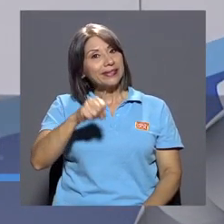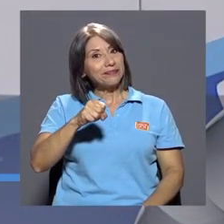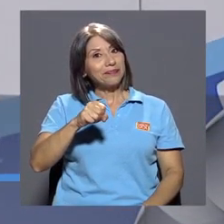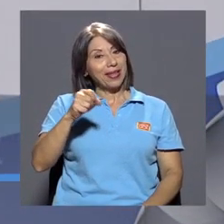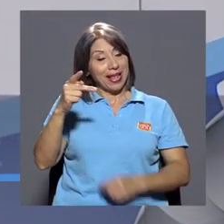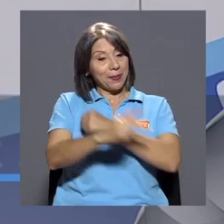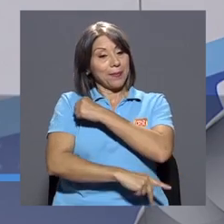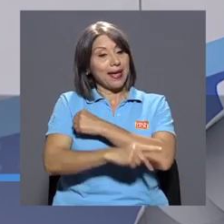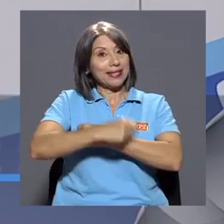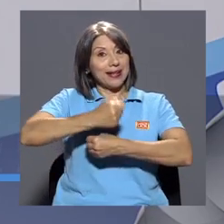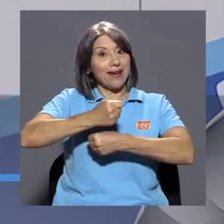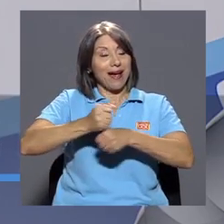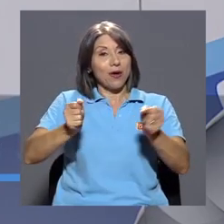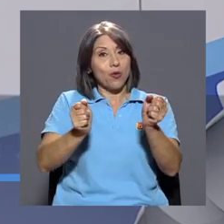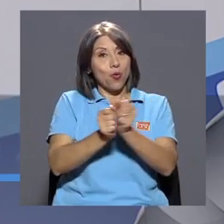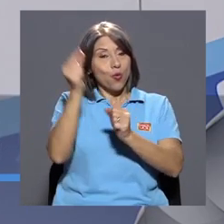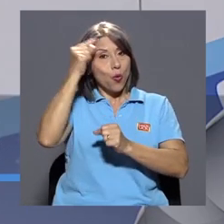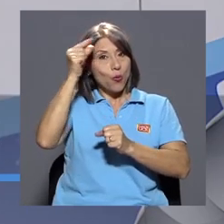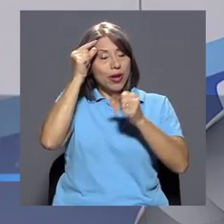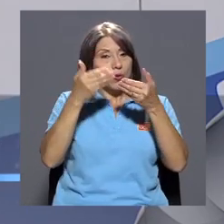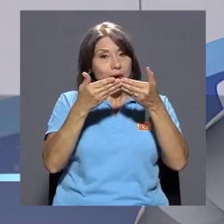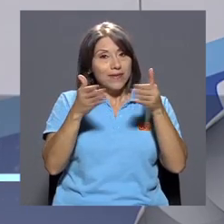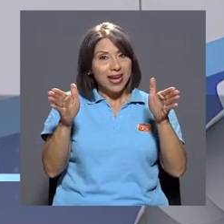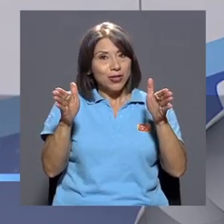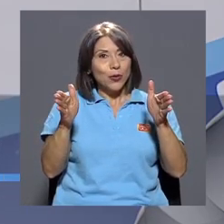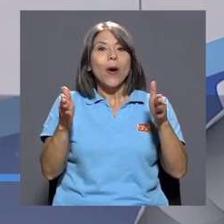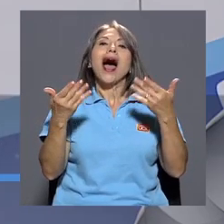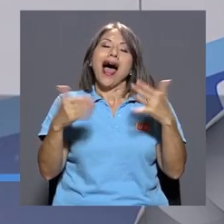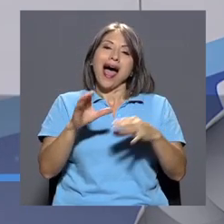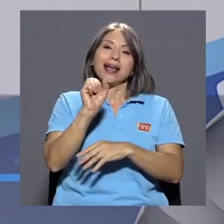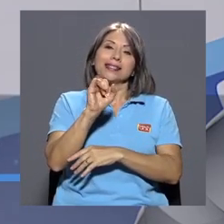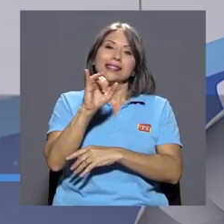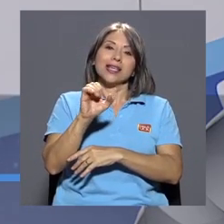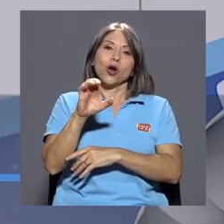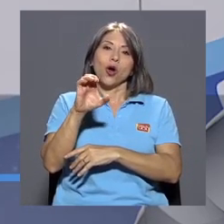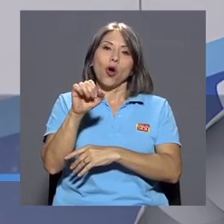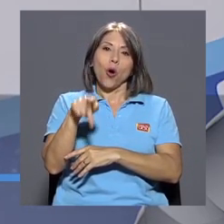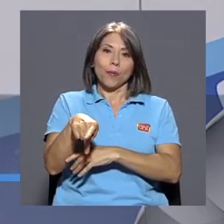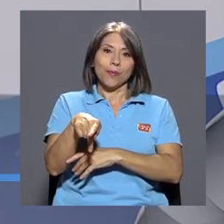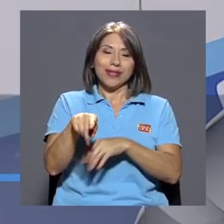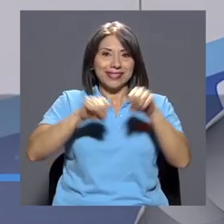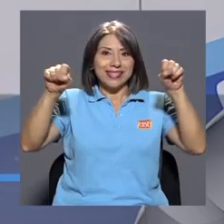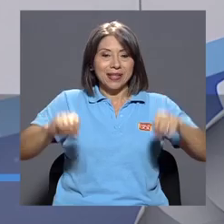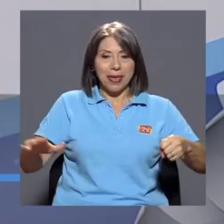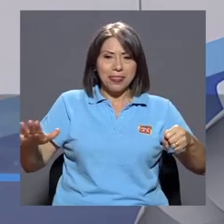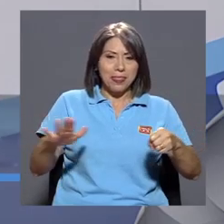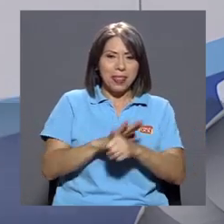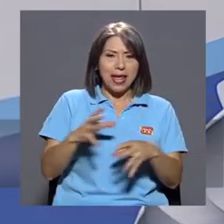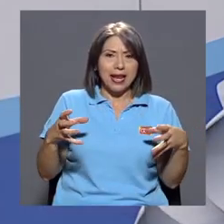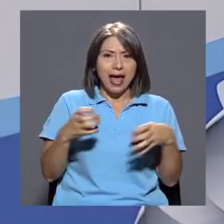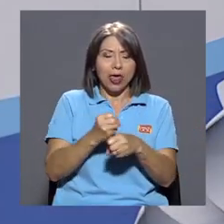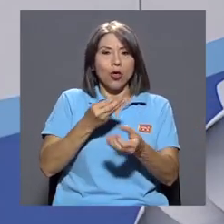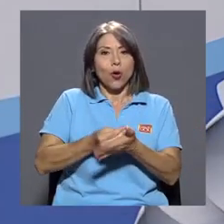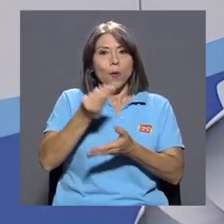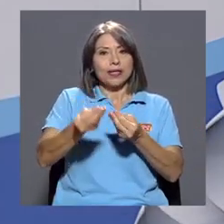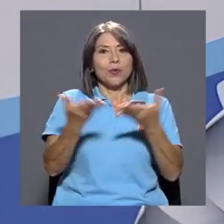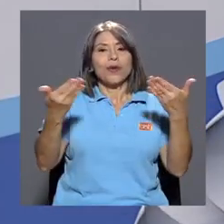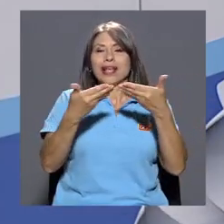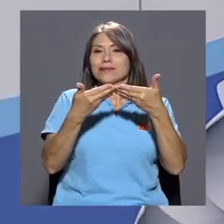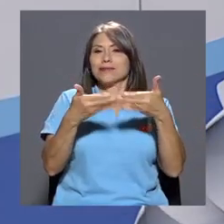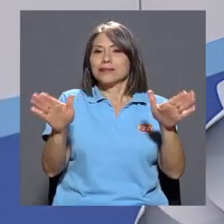gobierno abierto se establece el compromiso de abrir los datos del SICOP, que es el Sistema Integrado de Compras Públicas. Entonces el tema del gobierno